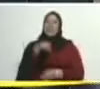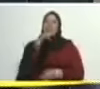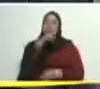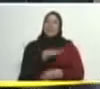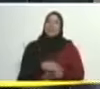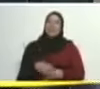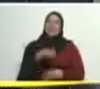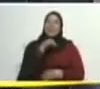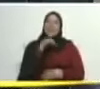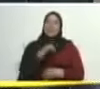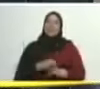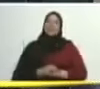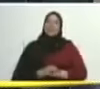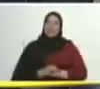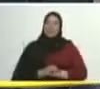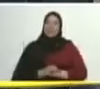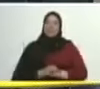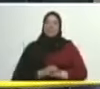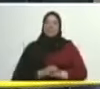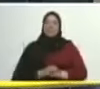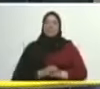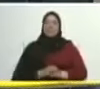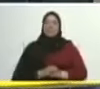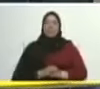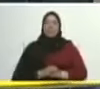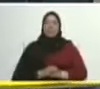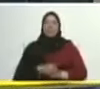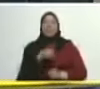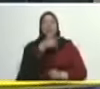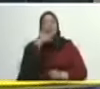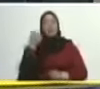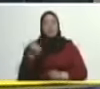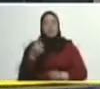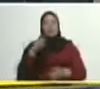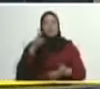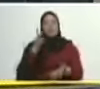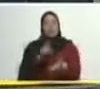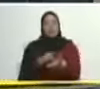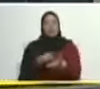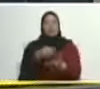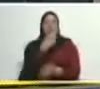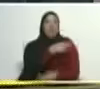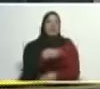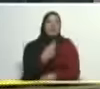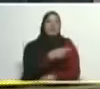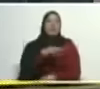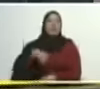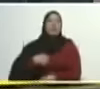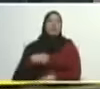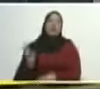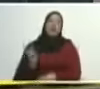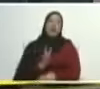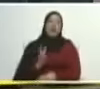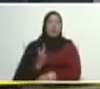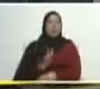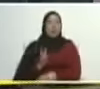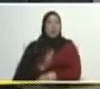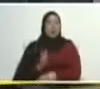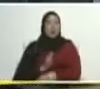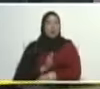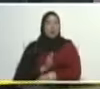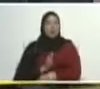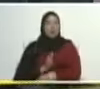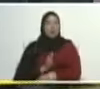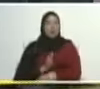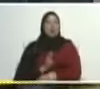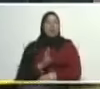estar seguros que vamos a brindarles una cálida hospitalidad en nuestro país especialmente a los